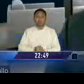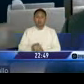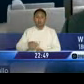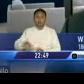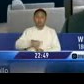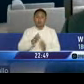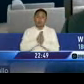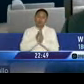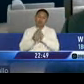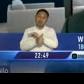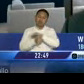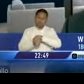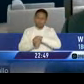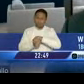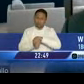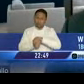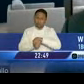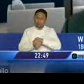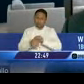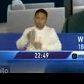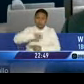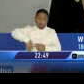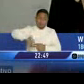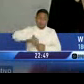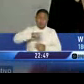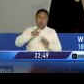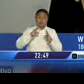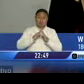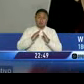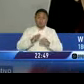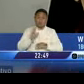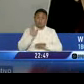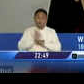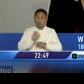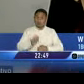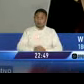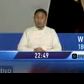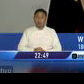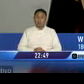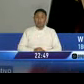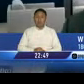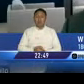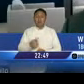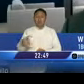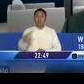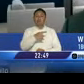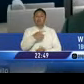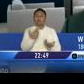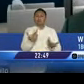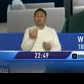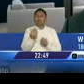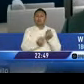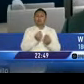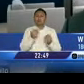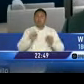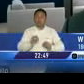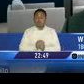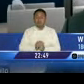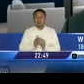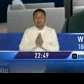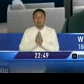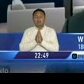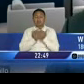piden asilo y tampoco quieren regresar hacia el Ecuador. Ellos prefieren solicitar estas